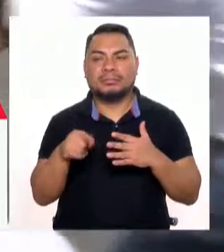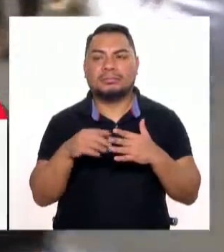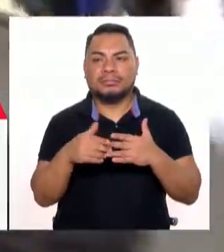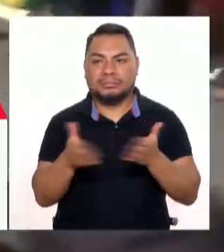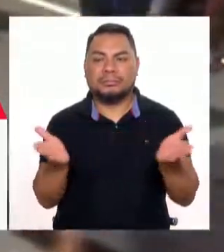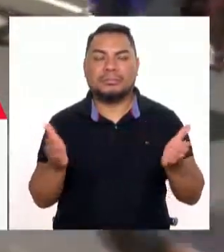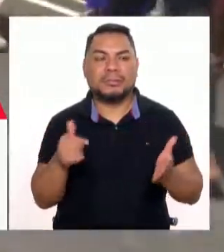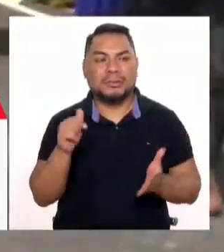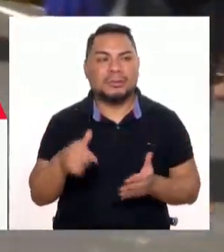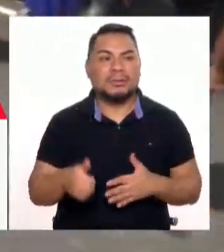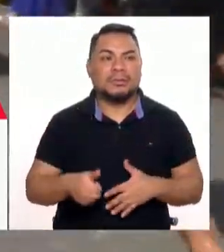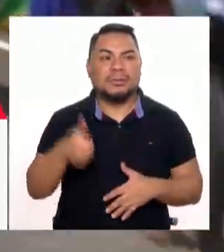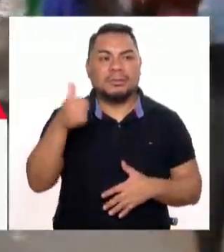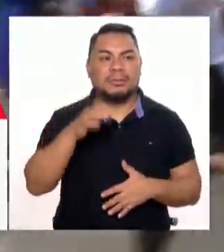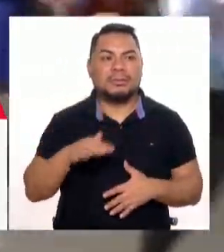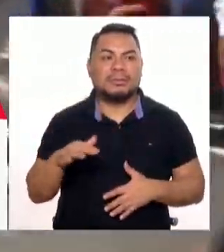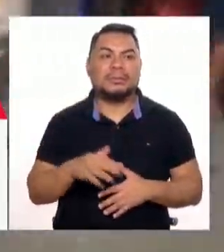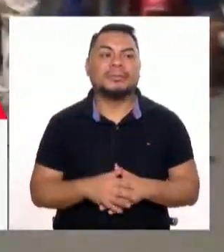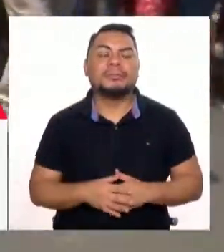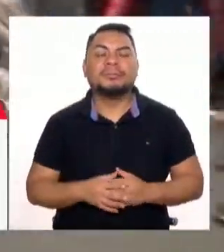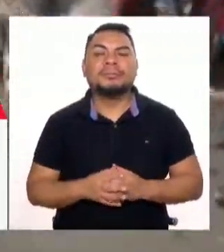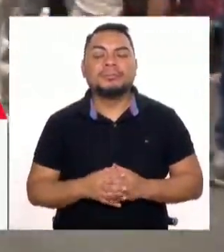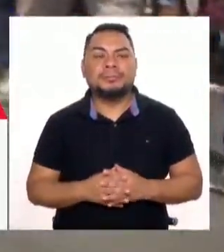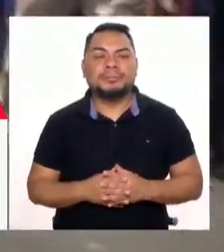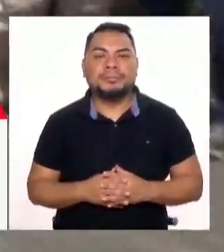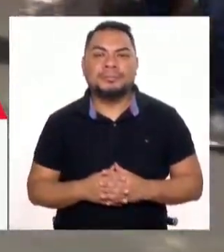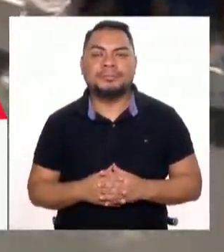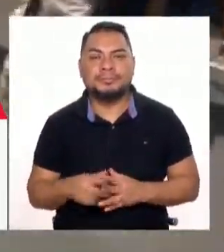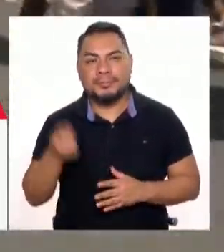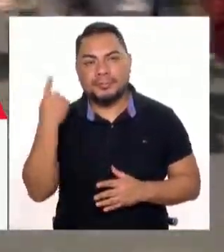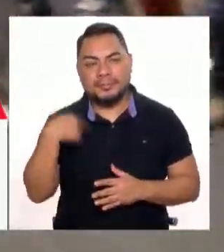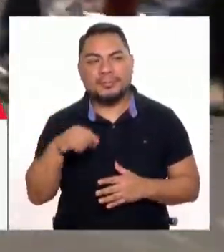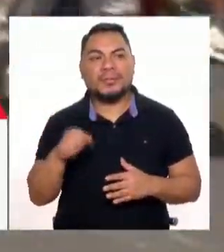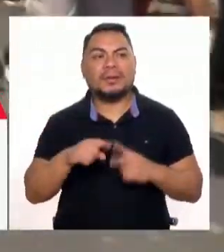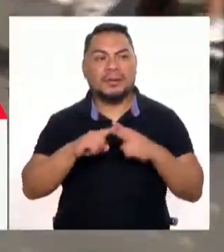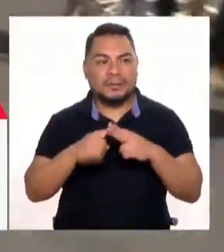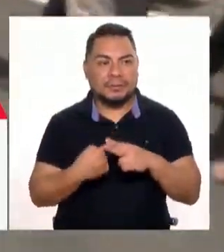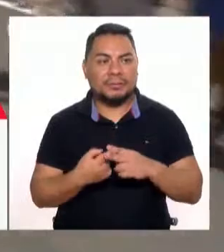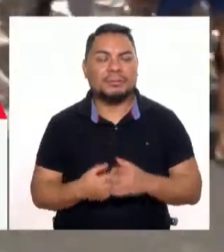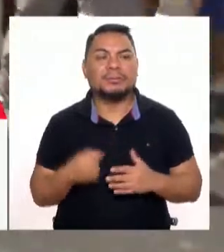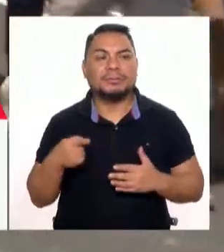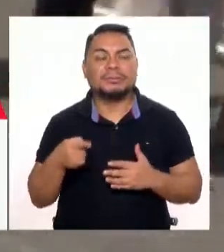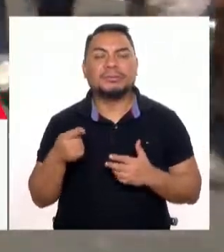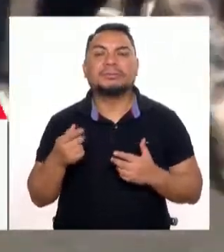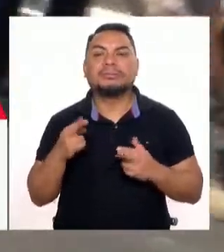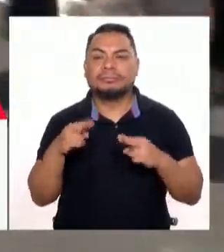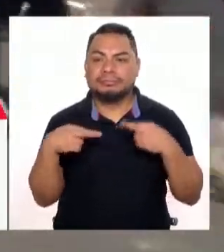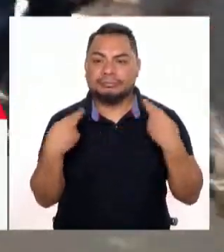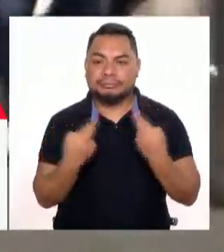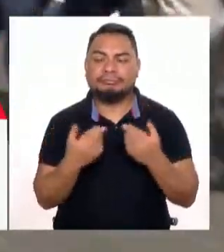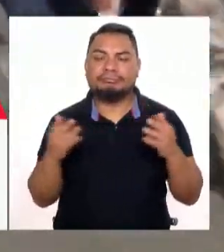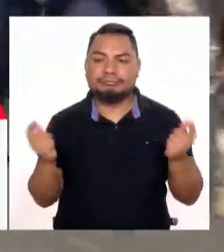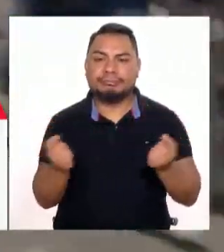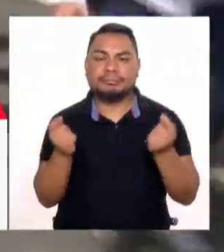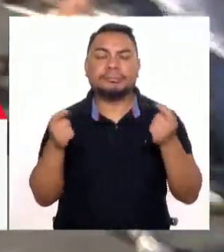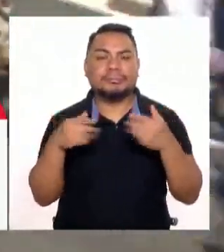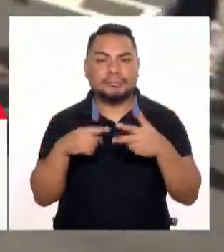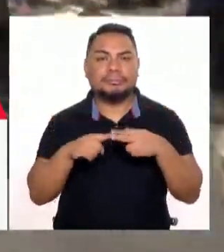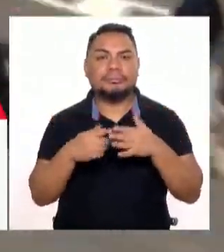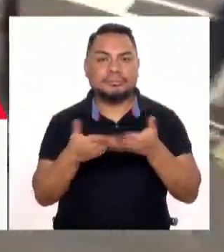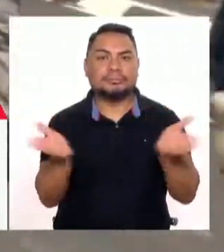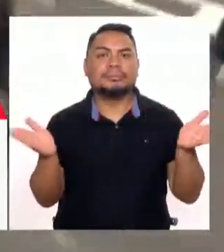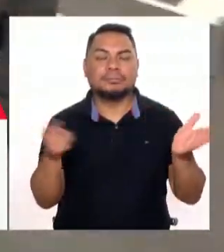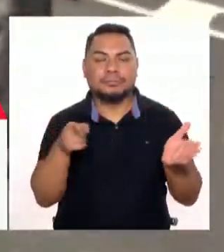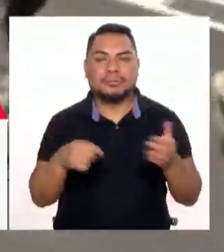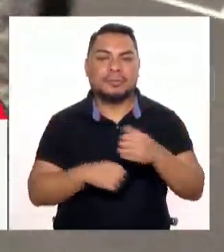las autoridades para dar inicio a la ceremonia de inauguración